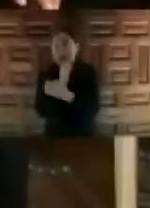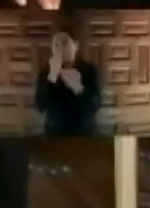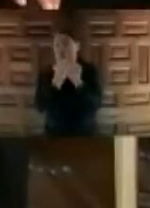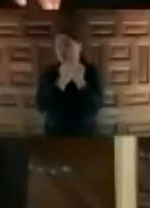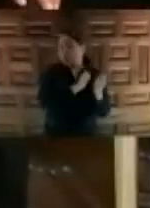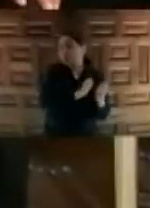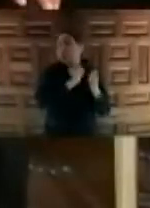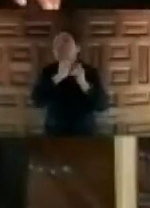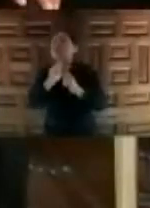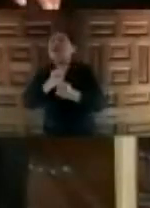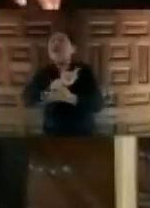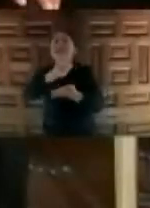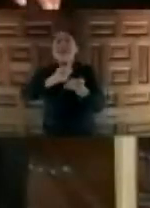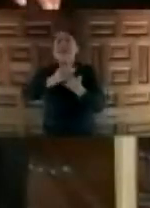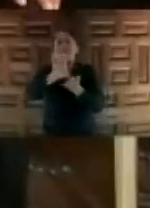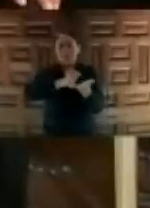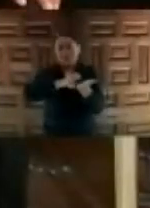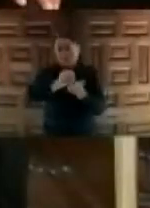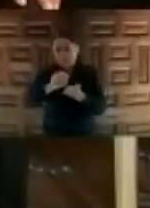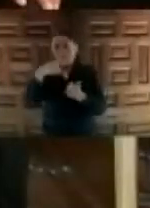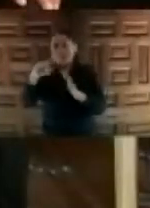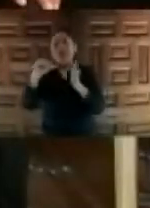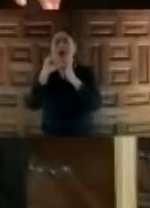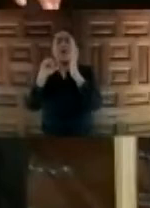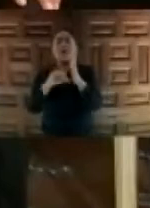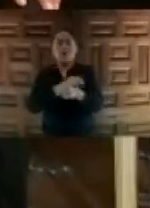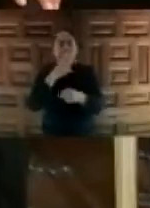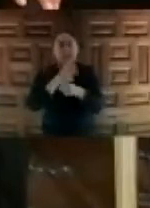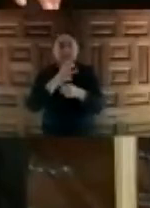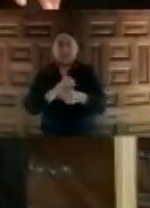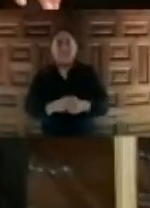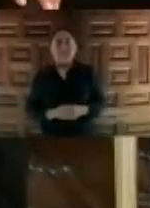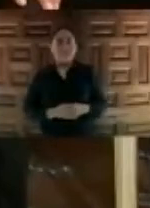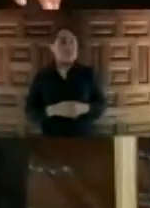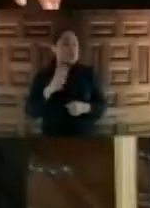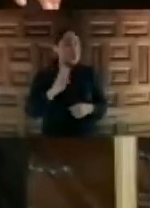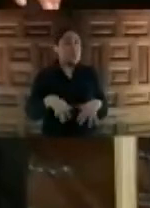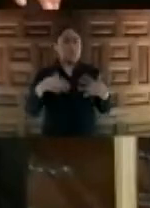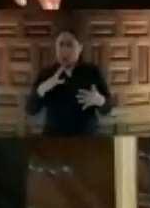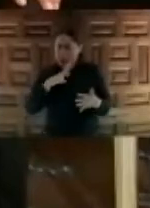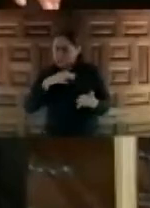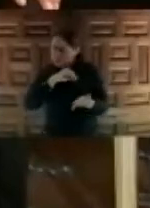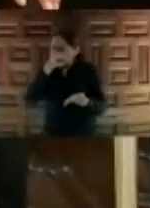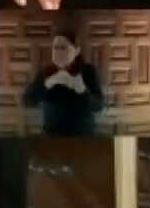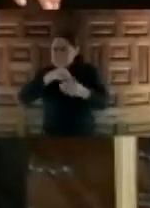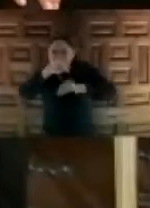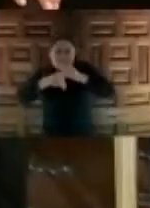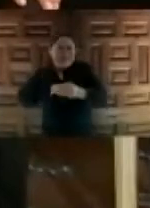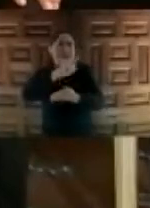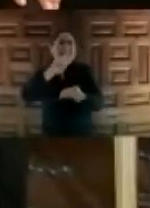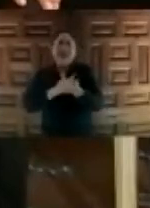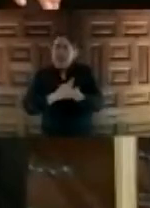la misma reforma constitucional del artículo tercero. O sea, tenemos marco,